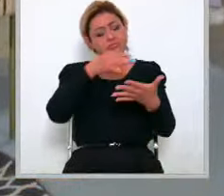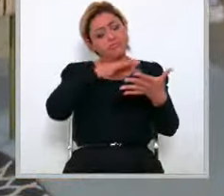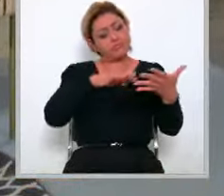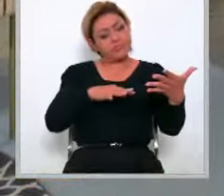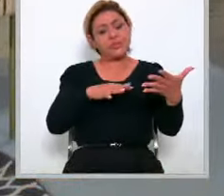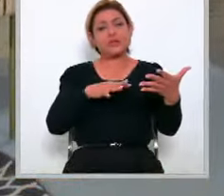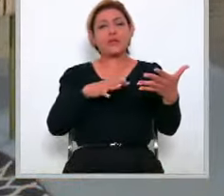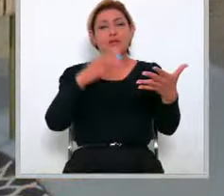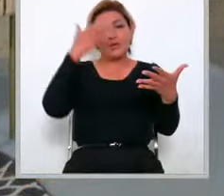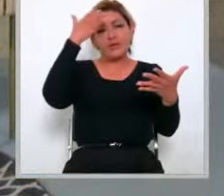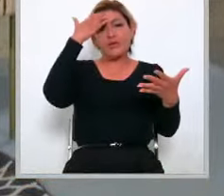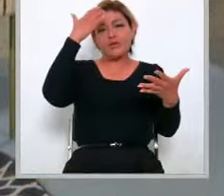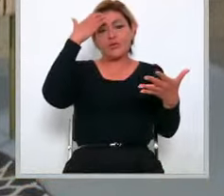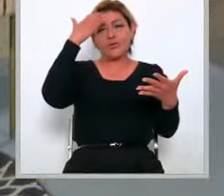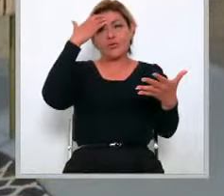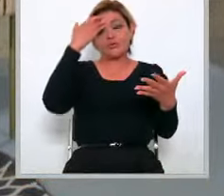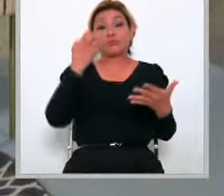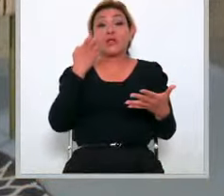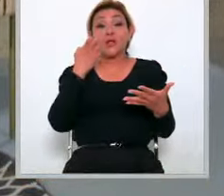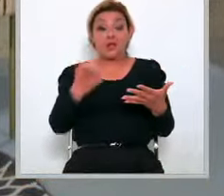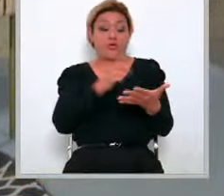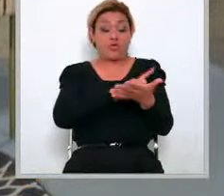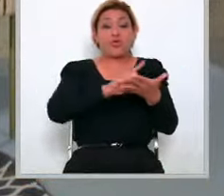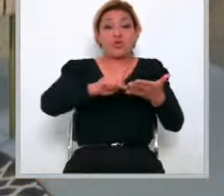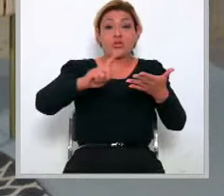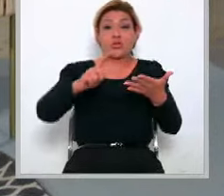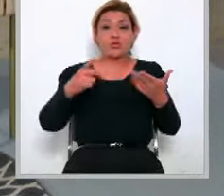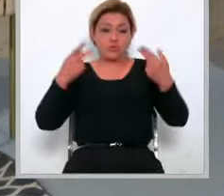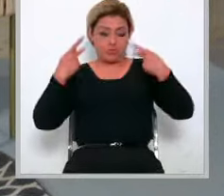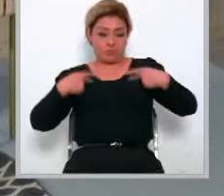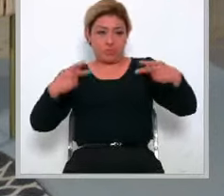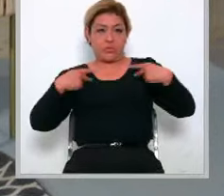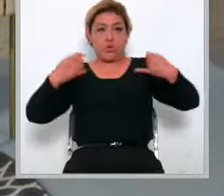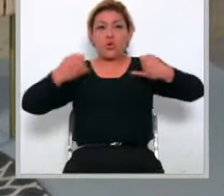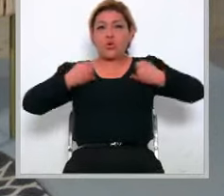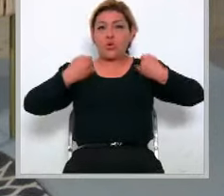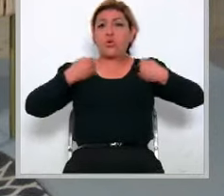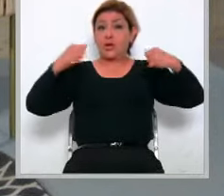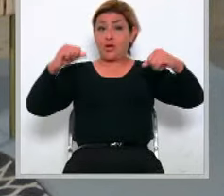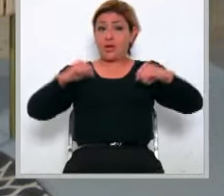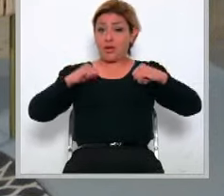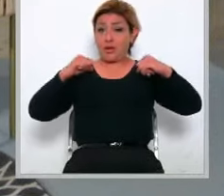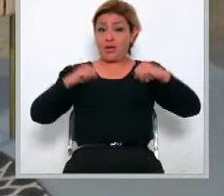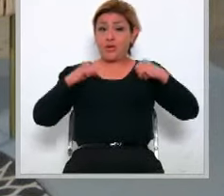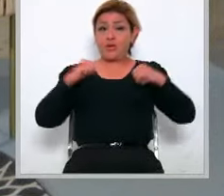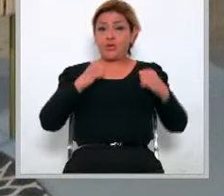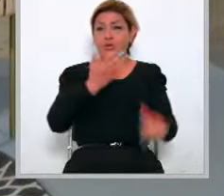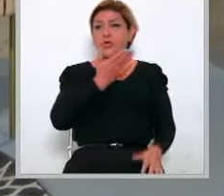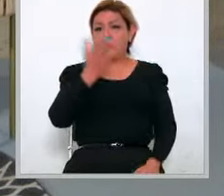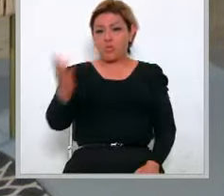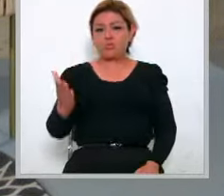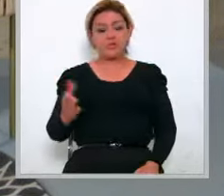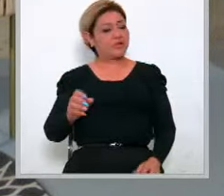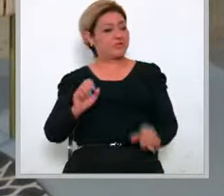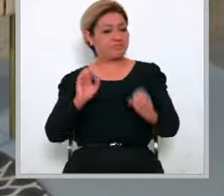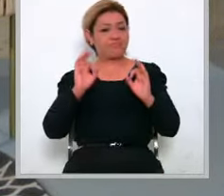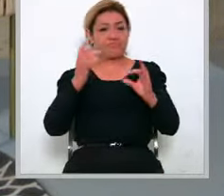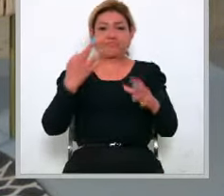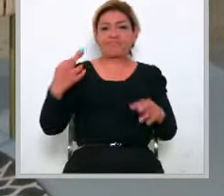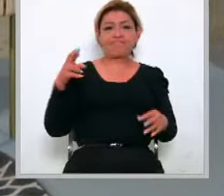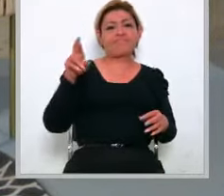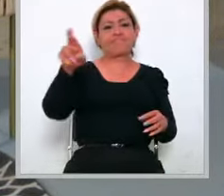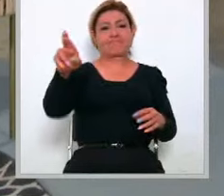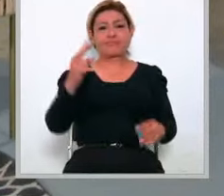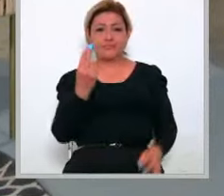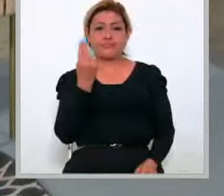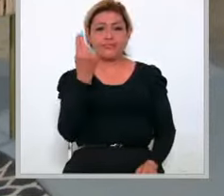para las personas que nos están viendo en la pantalla que es indiscutible. Si ustedes quieren formar parte de ser los impulsores de los derechos, por favor busquen a través de las